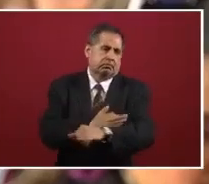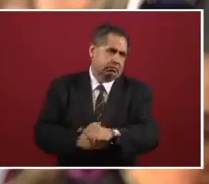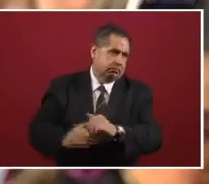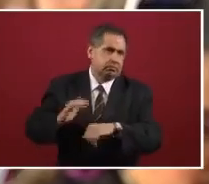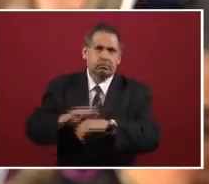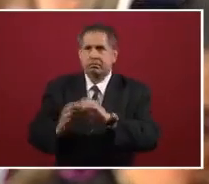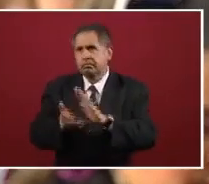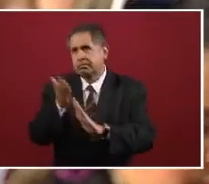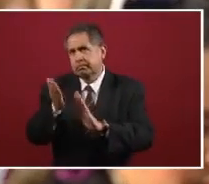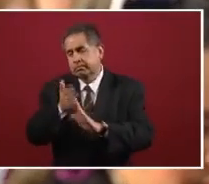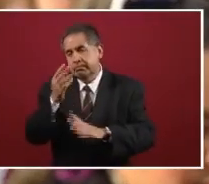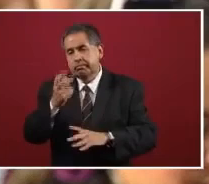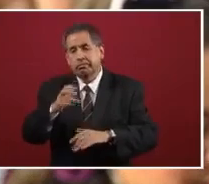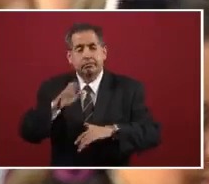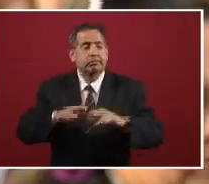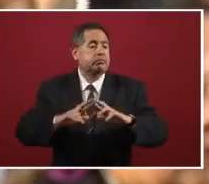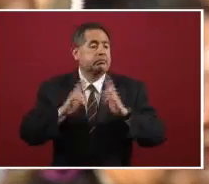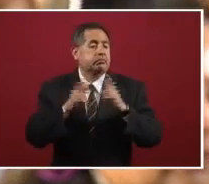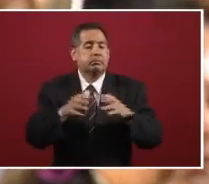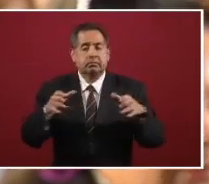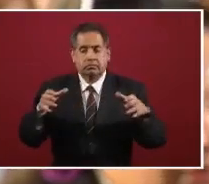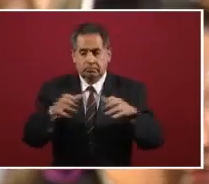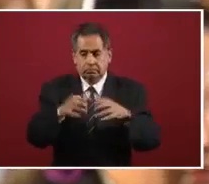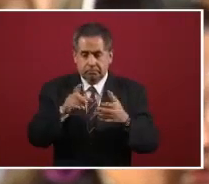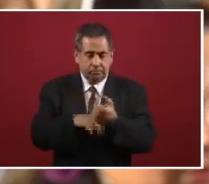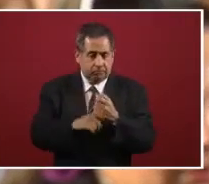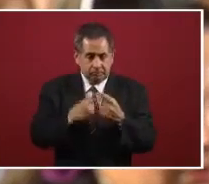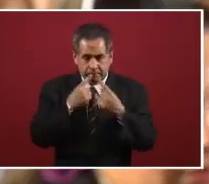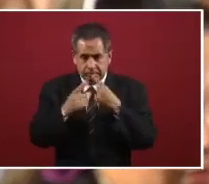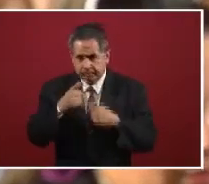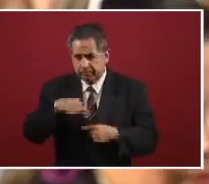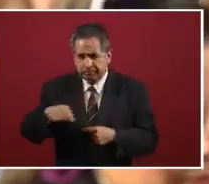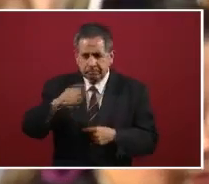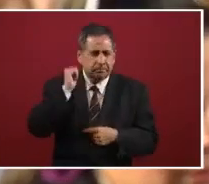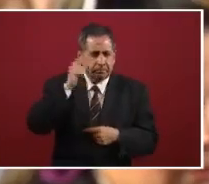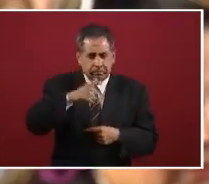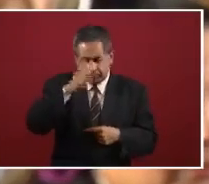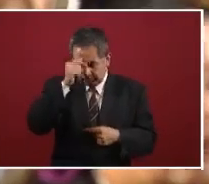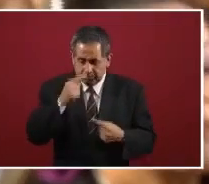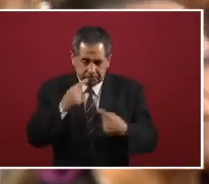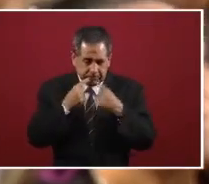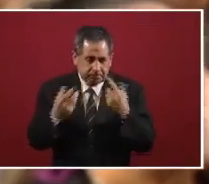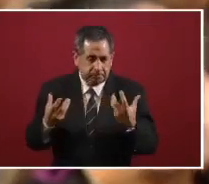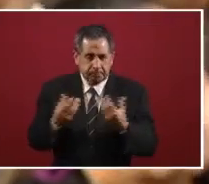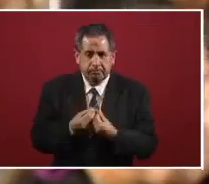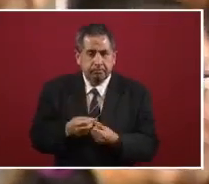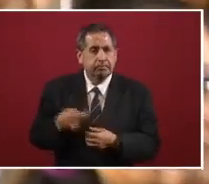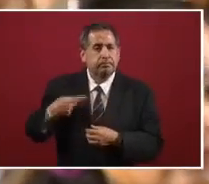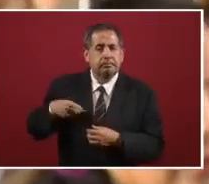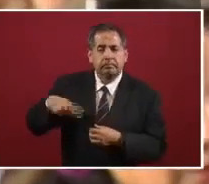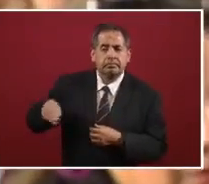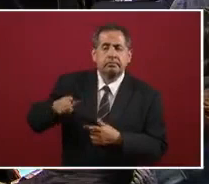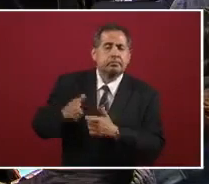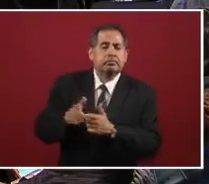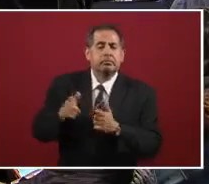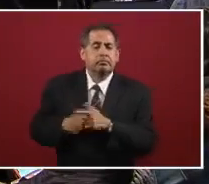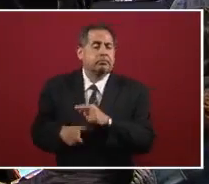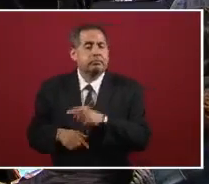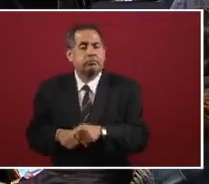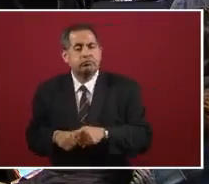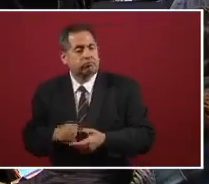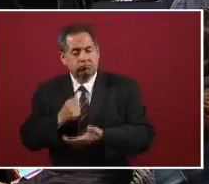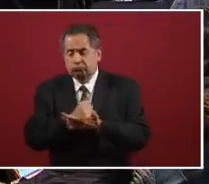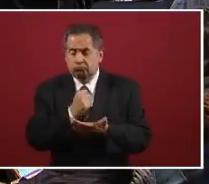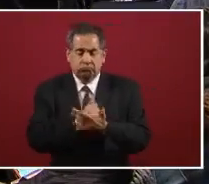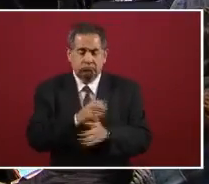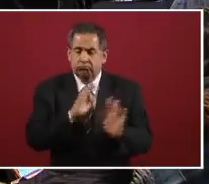y además cuando organizan reuniones para llegar a una conciliación, estas personas, estos grupos, los obligan